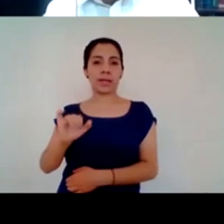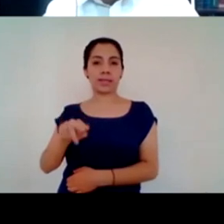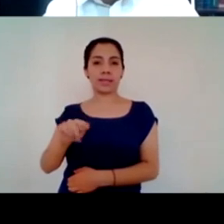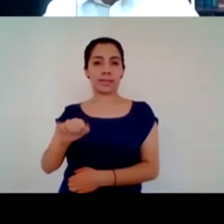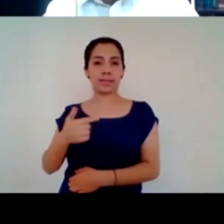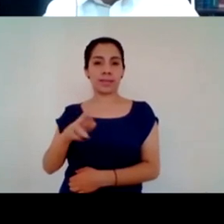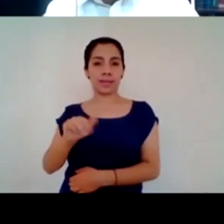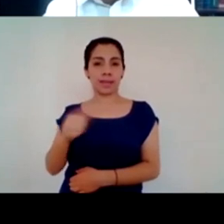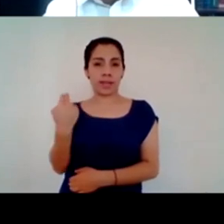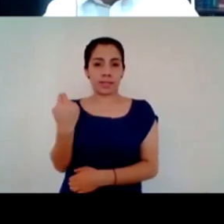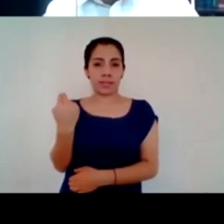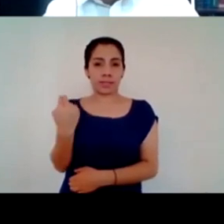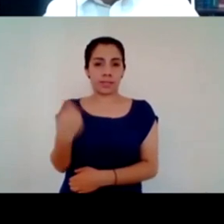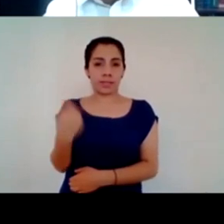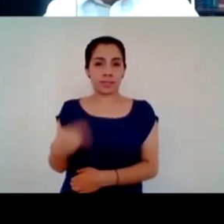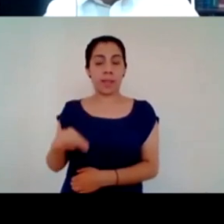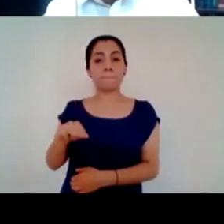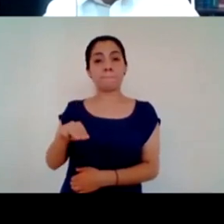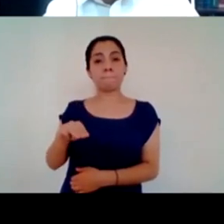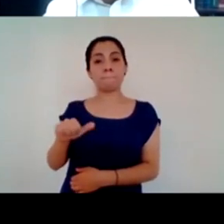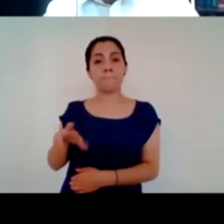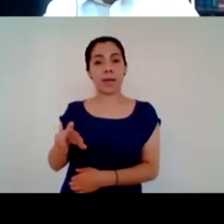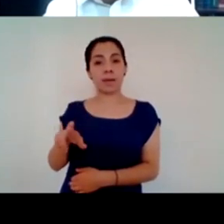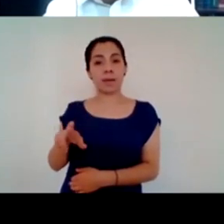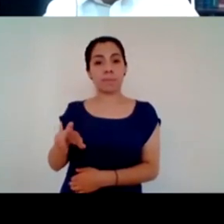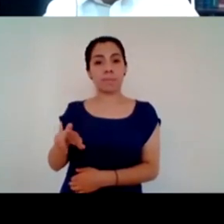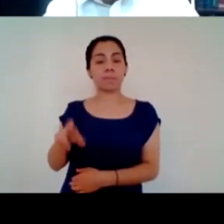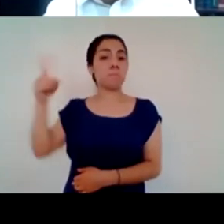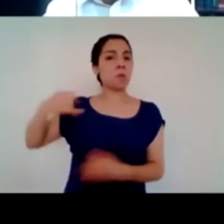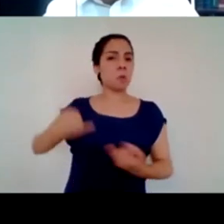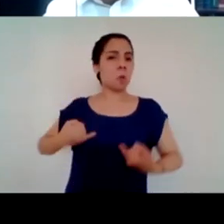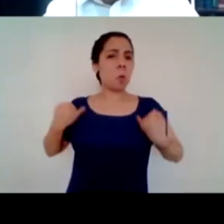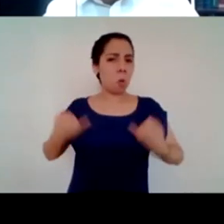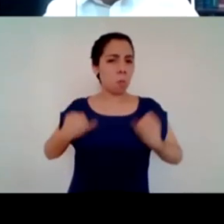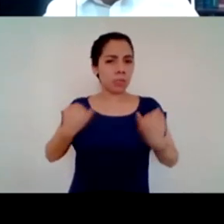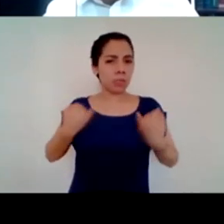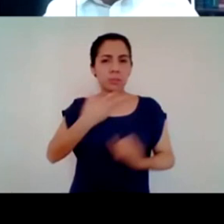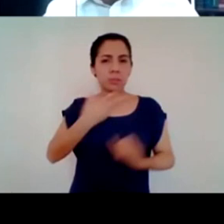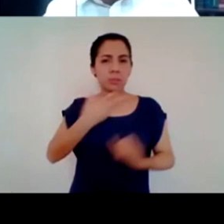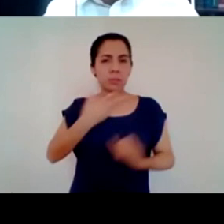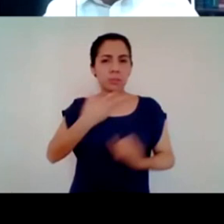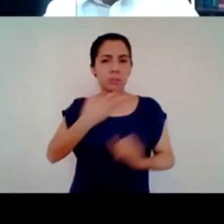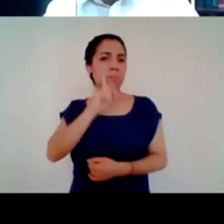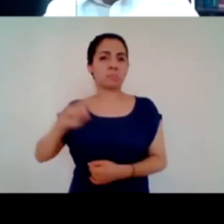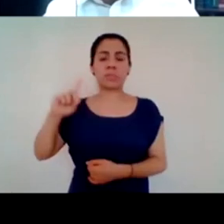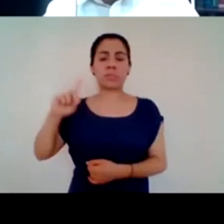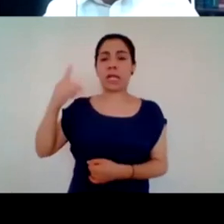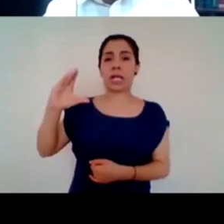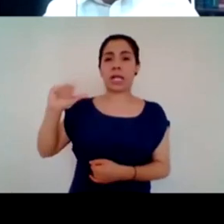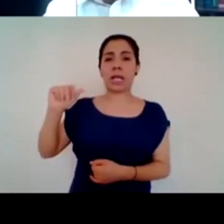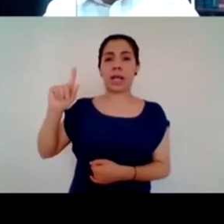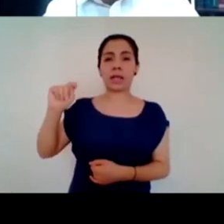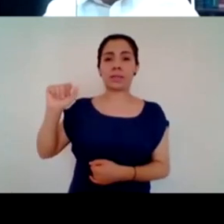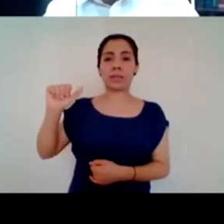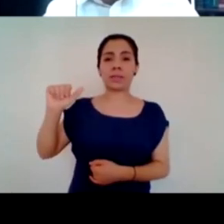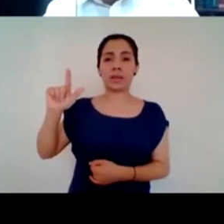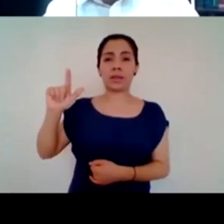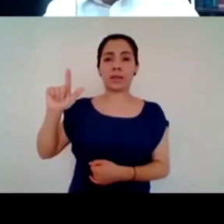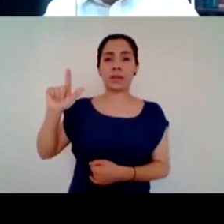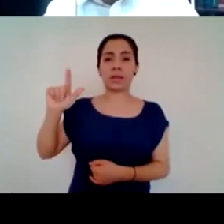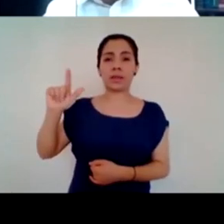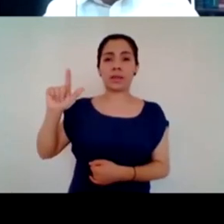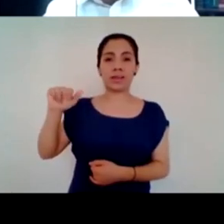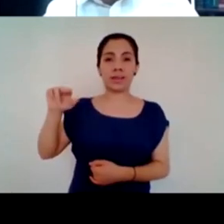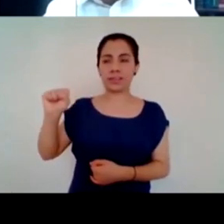Y estos eran puros chavos, como les digo, catalanes, ¿no? Chavos y chavas, todos greñudos y, bueno, bien estrambóticos,